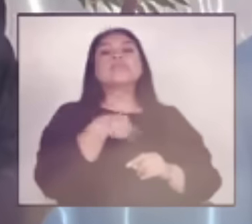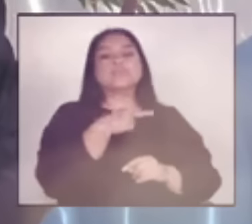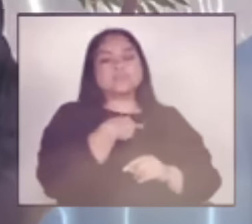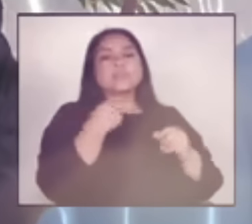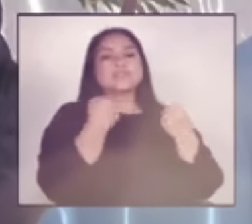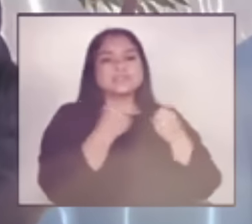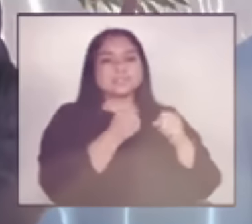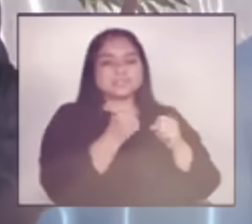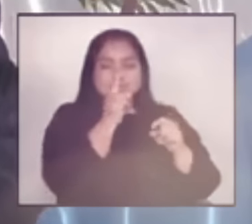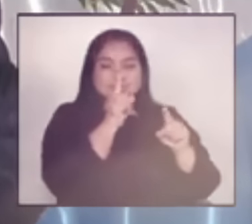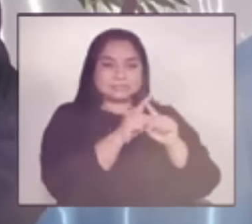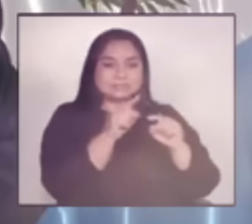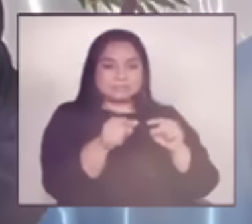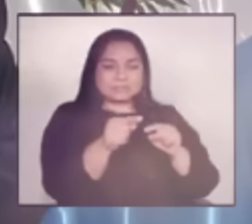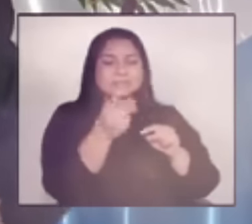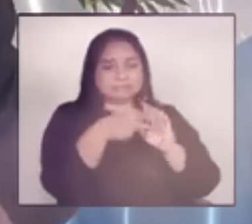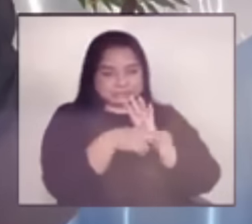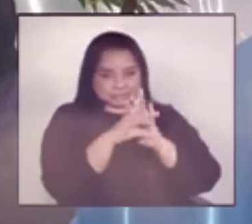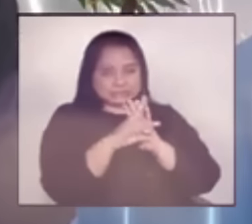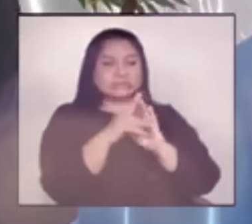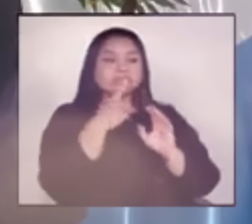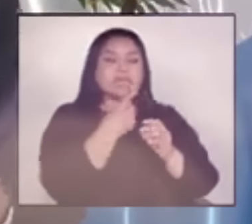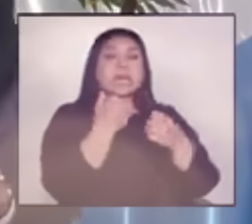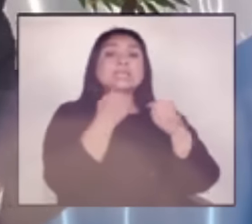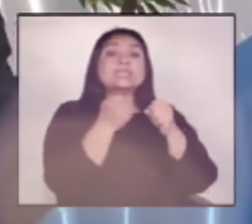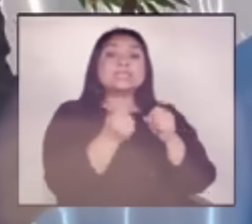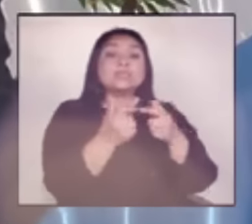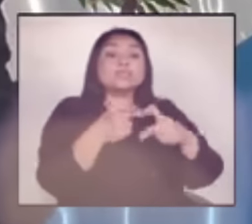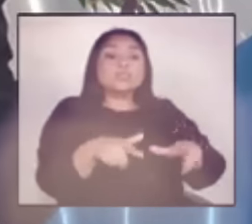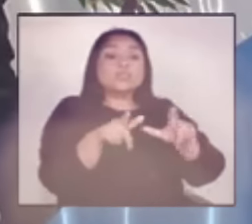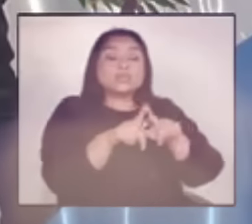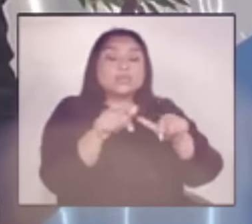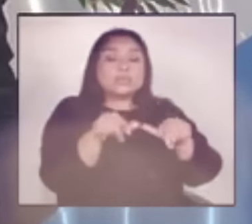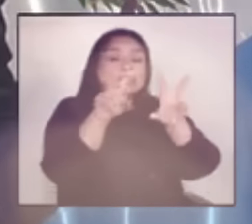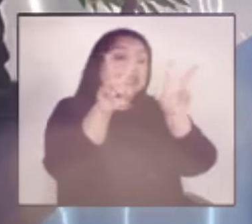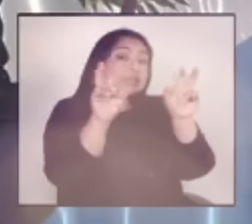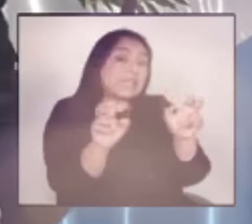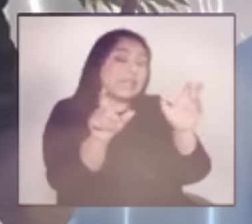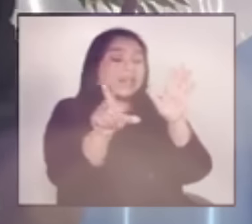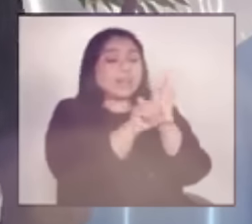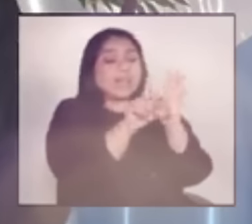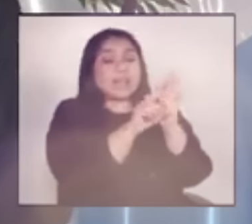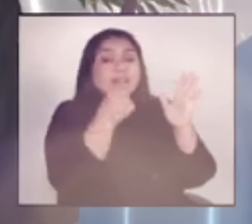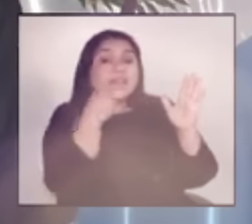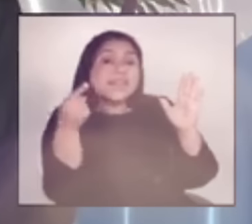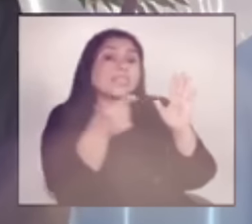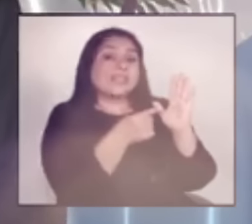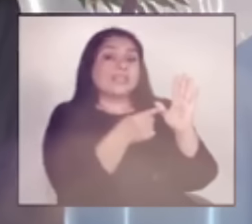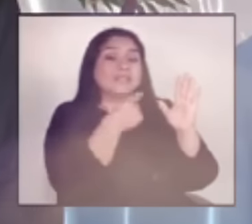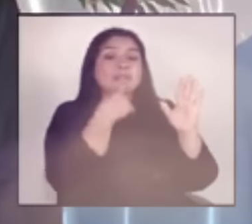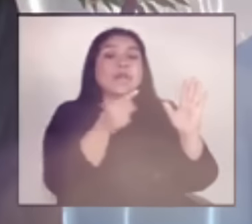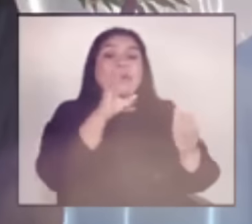es precisamente generando un espacio para que dentro del marco de lo que establece la ley, la